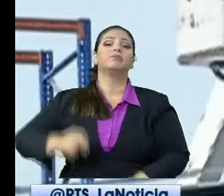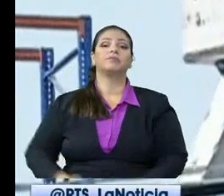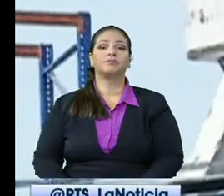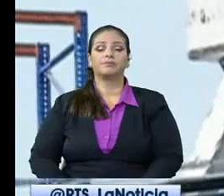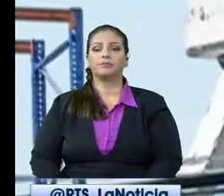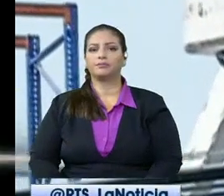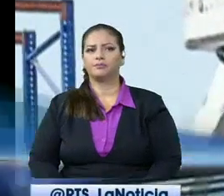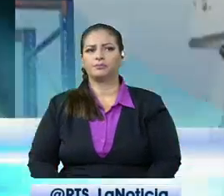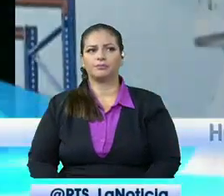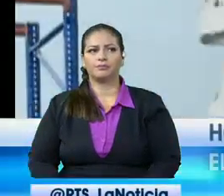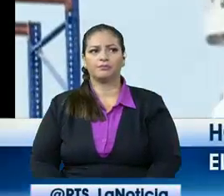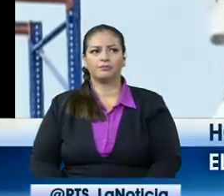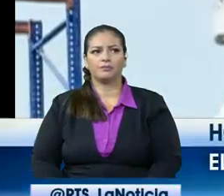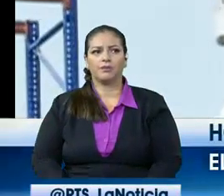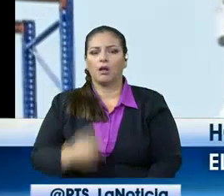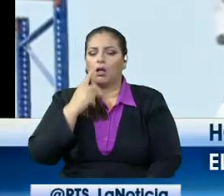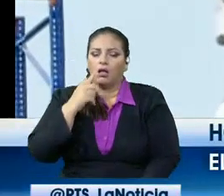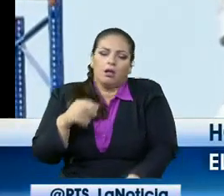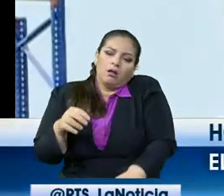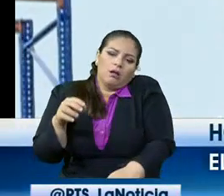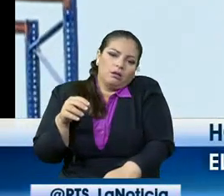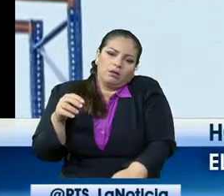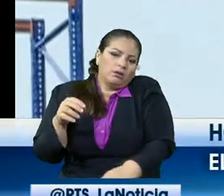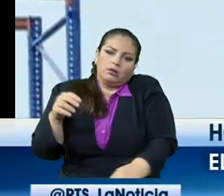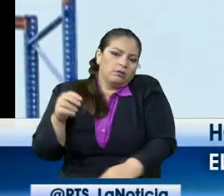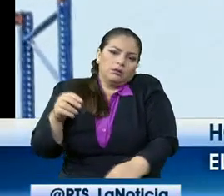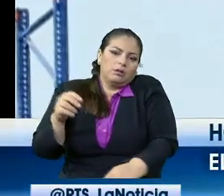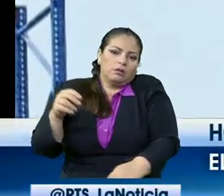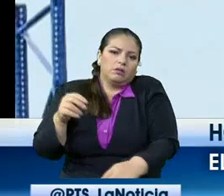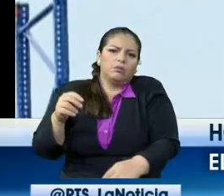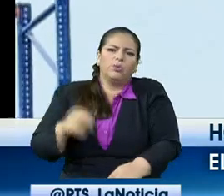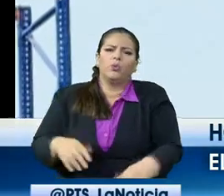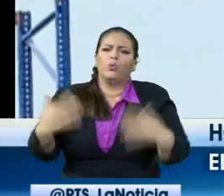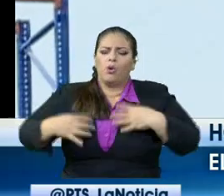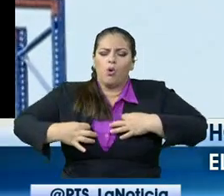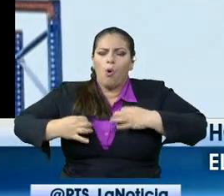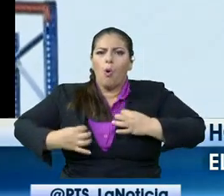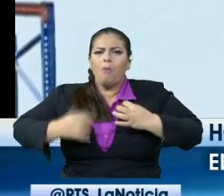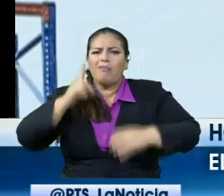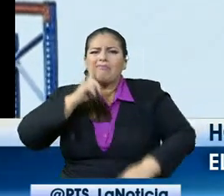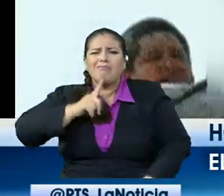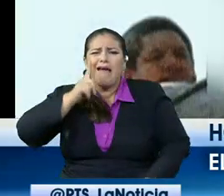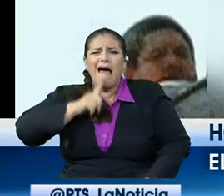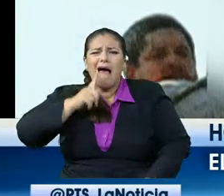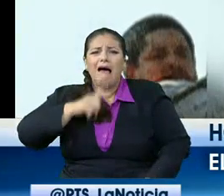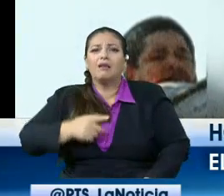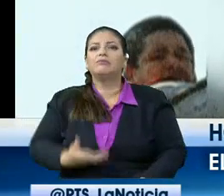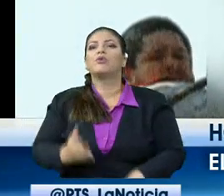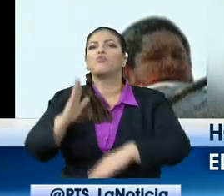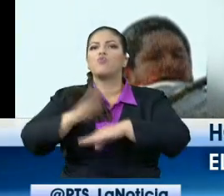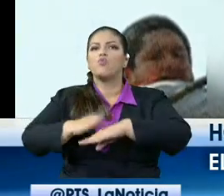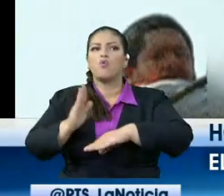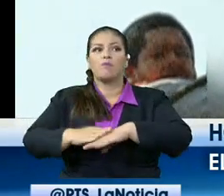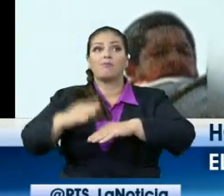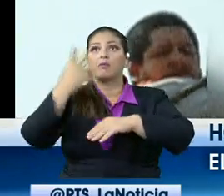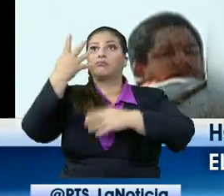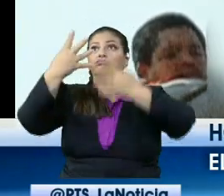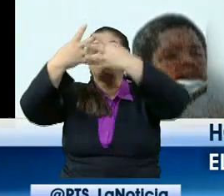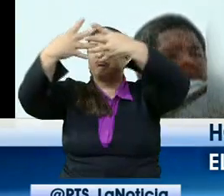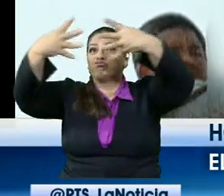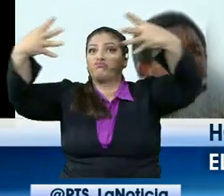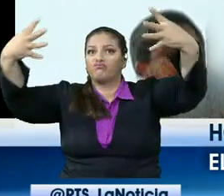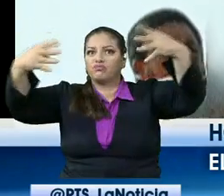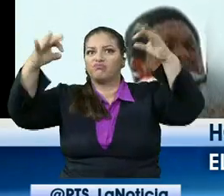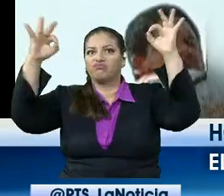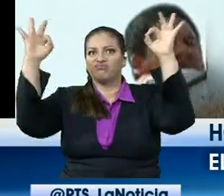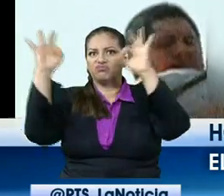No se podía mover y parte de su vestimenta se quemó en pocos segundos y quedó sentado en una de las bases metálicas en la parte